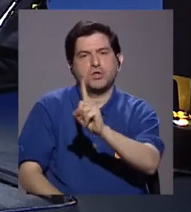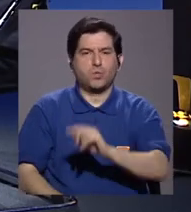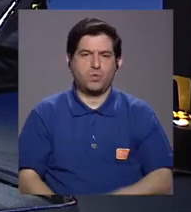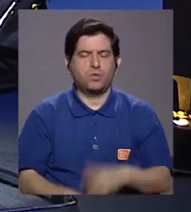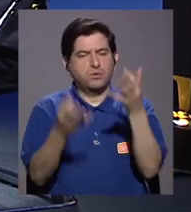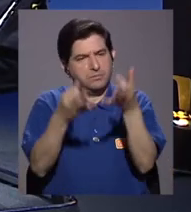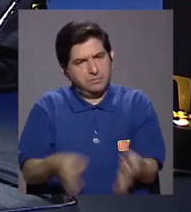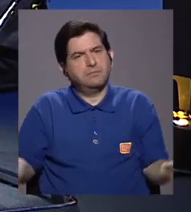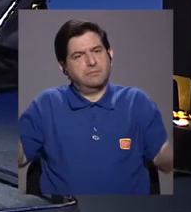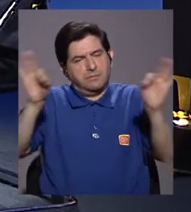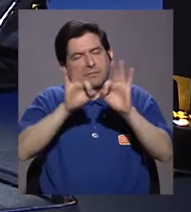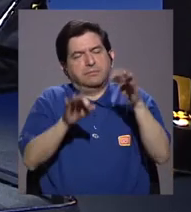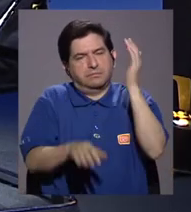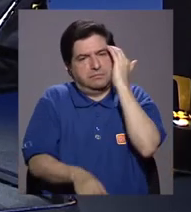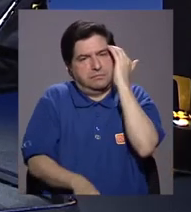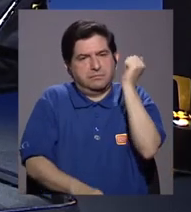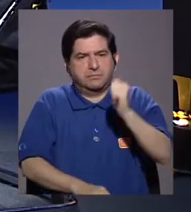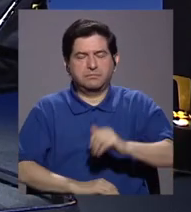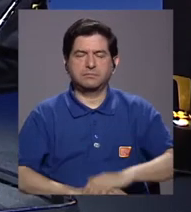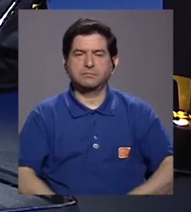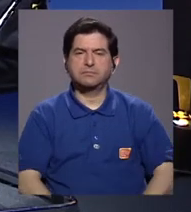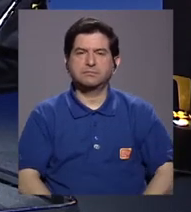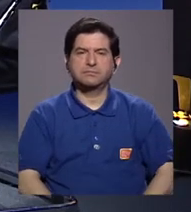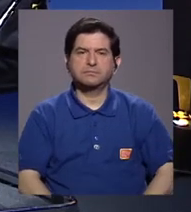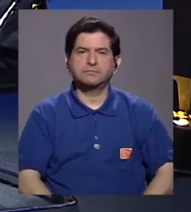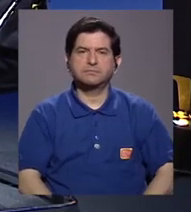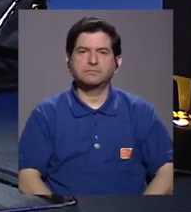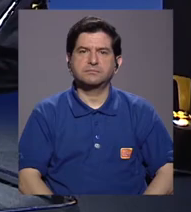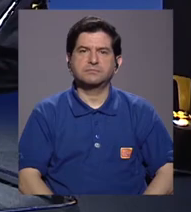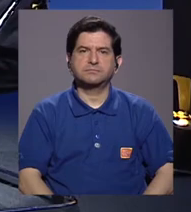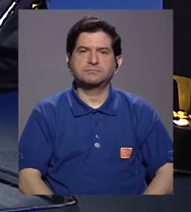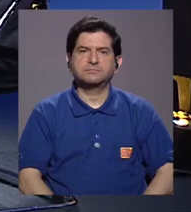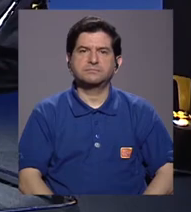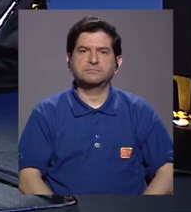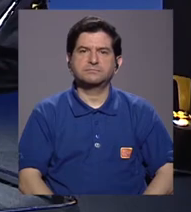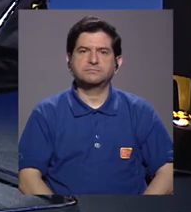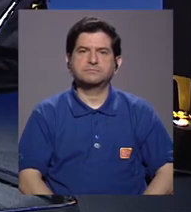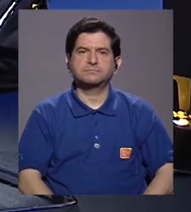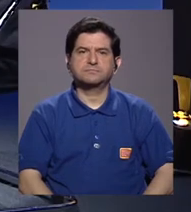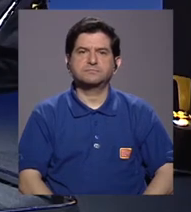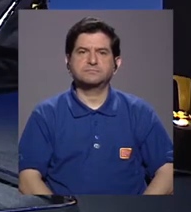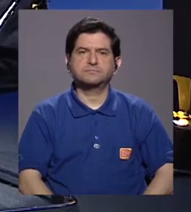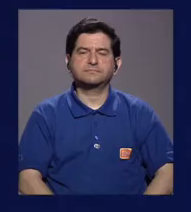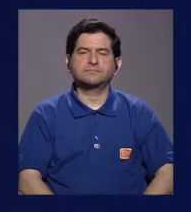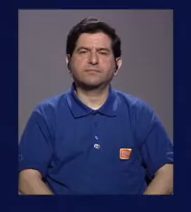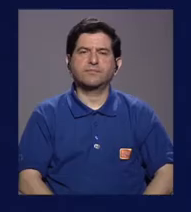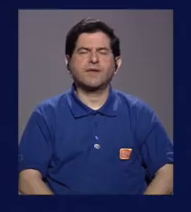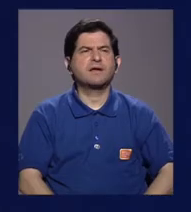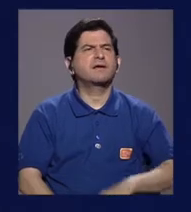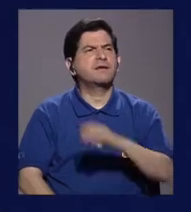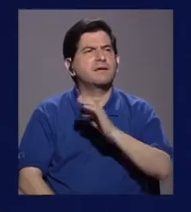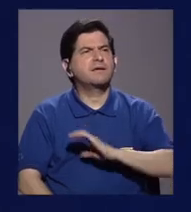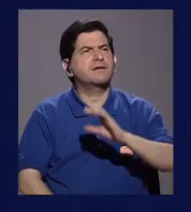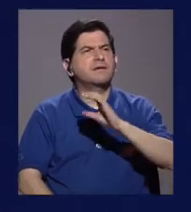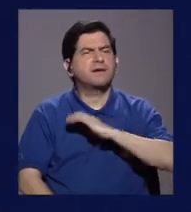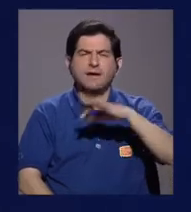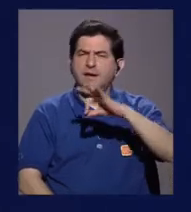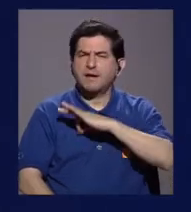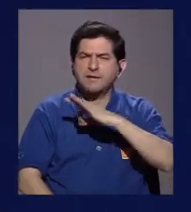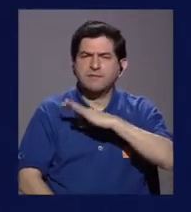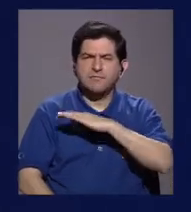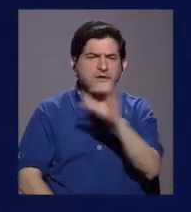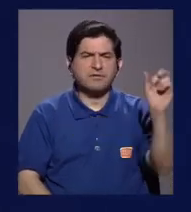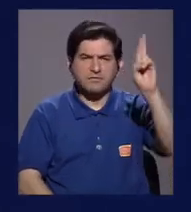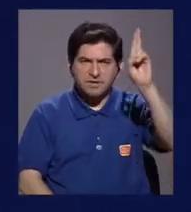tipo de iniciativas con respecto a las otras regiones de centroamérica por ejemplo bueno es una de las